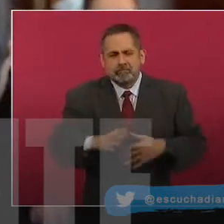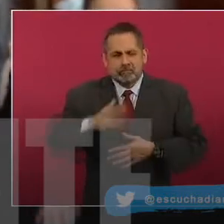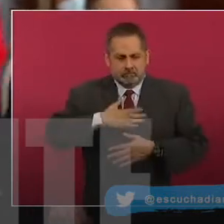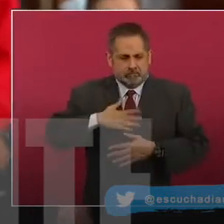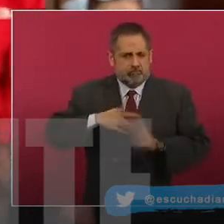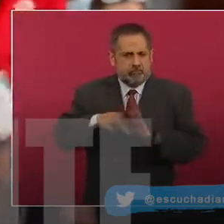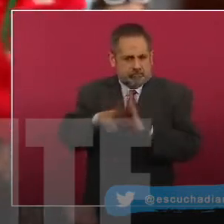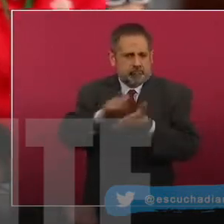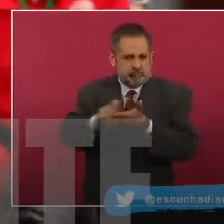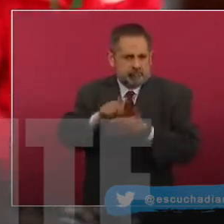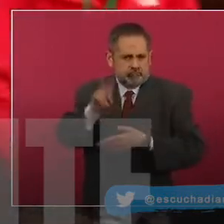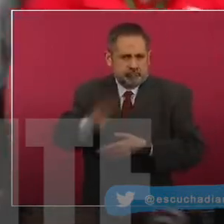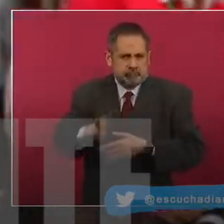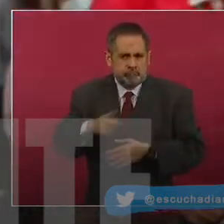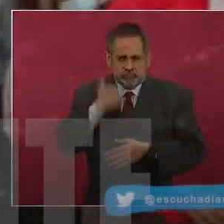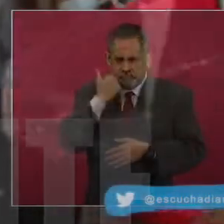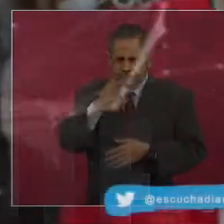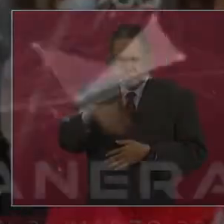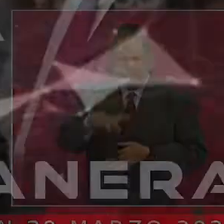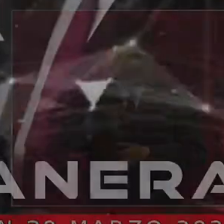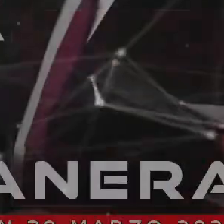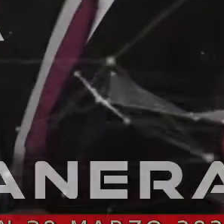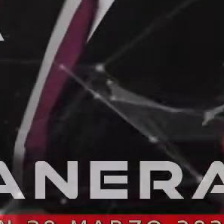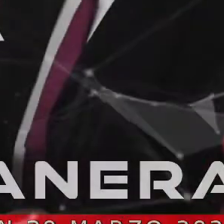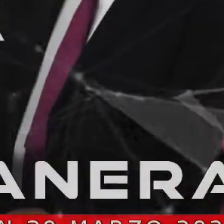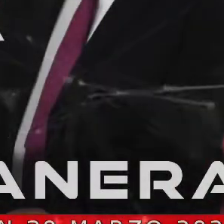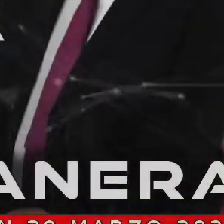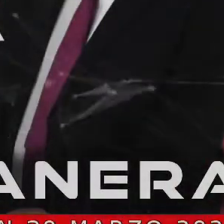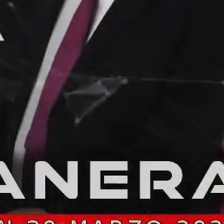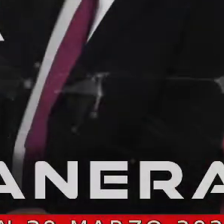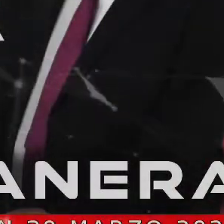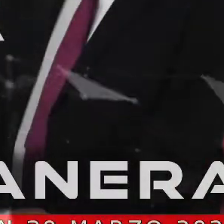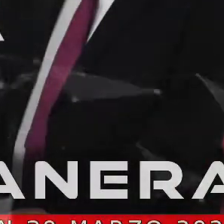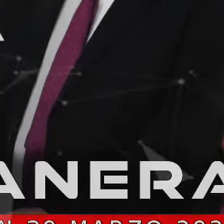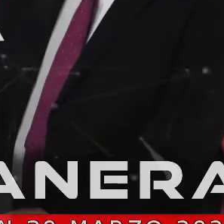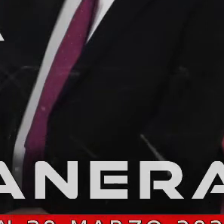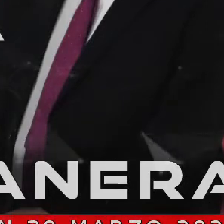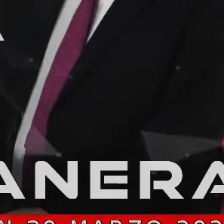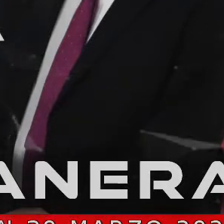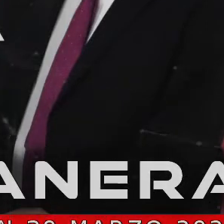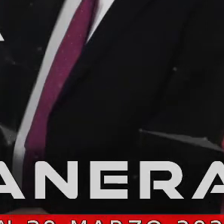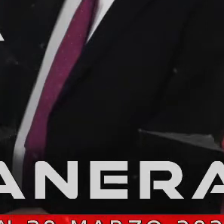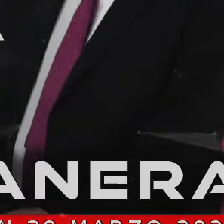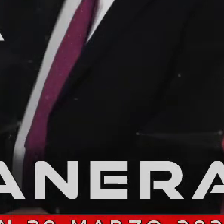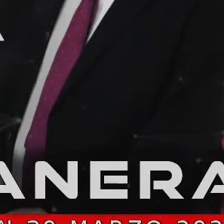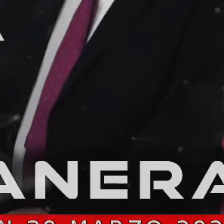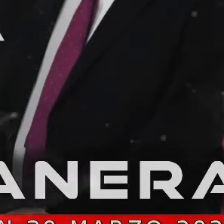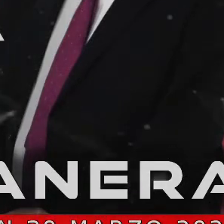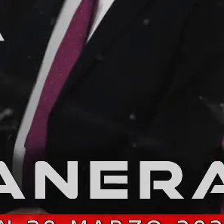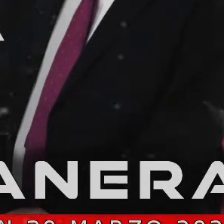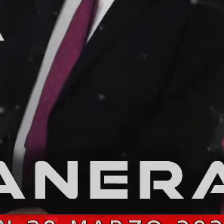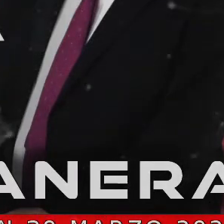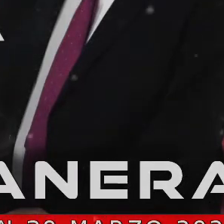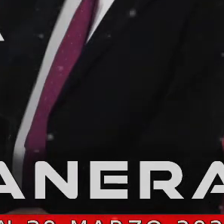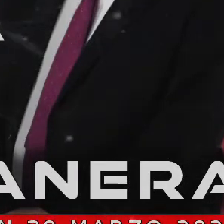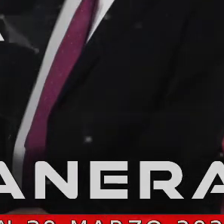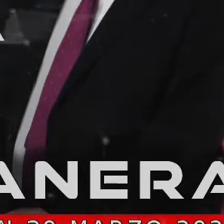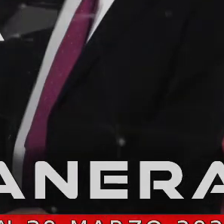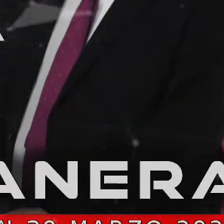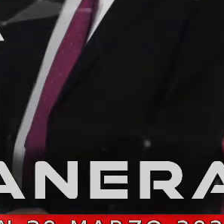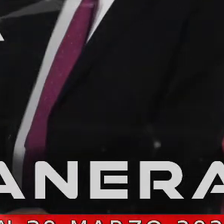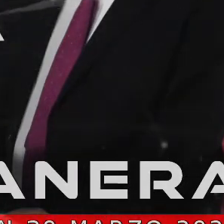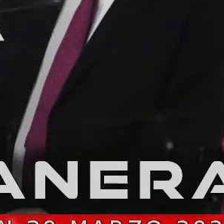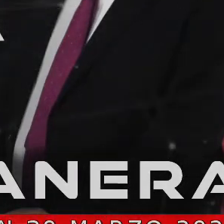periodista que soy buscando la verdad mantente informado y visita nuestra cuenta de twitter y